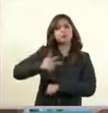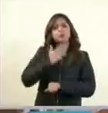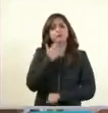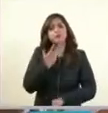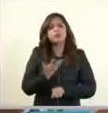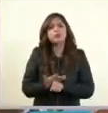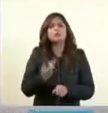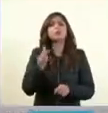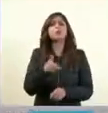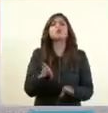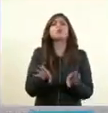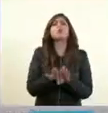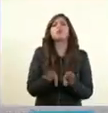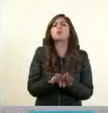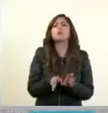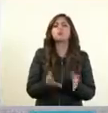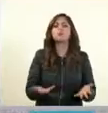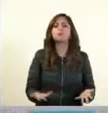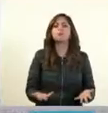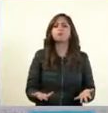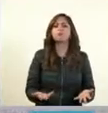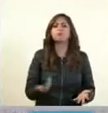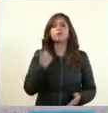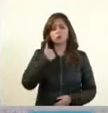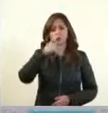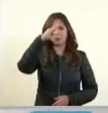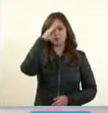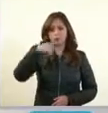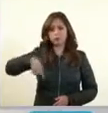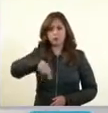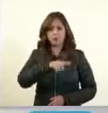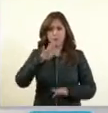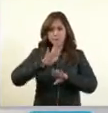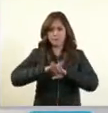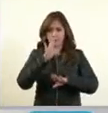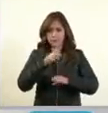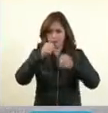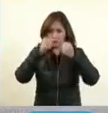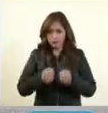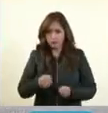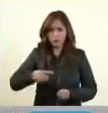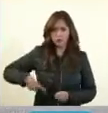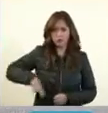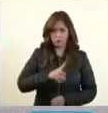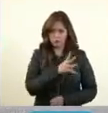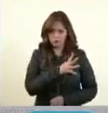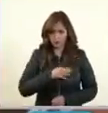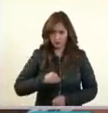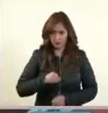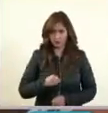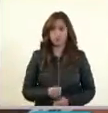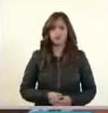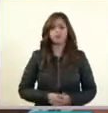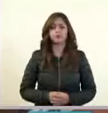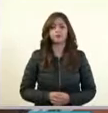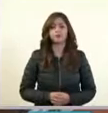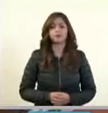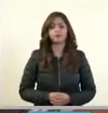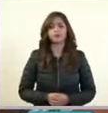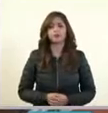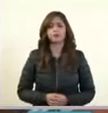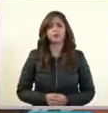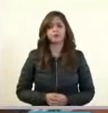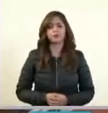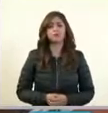familias? O sea, porque creo que esto le dará más seguridad, por ejemplo, a los hijos. Es que ahorita se